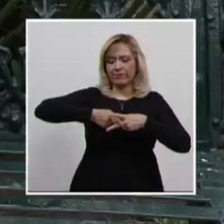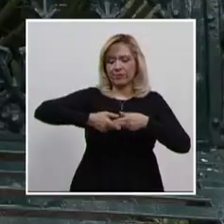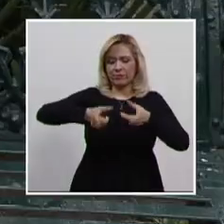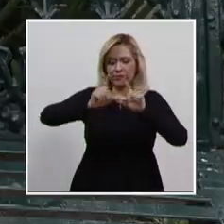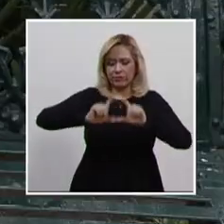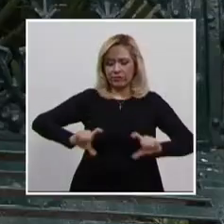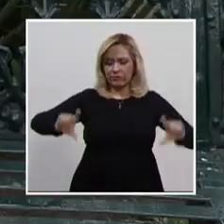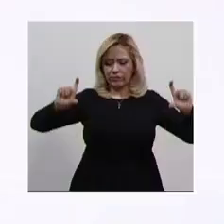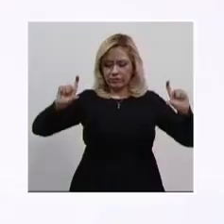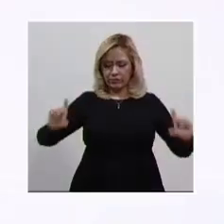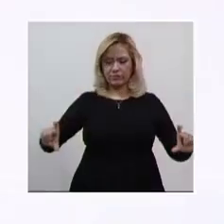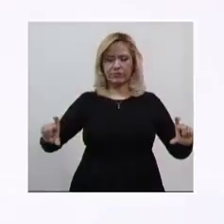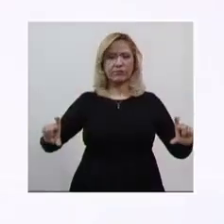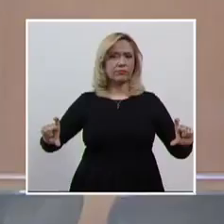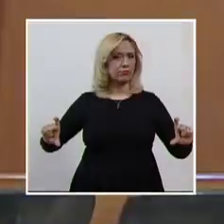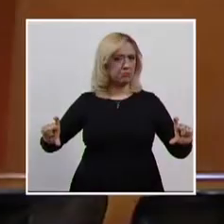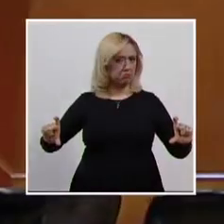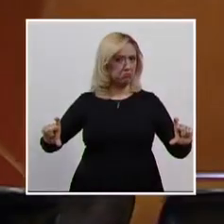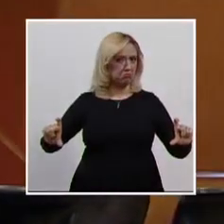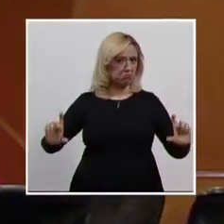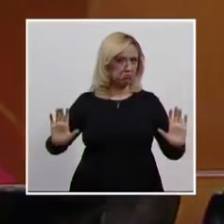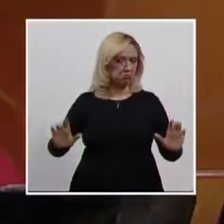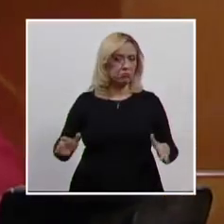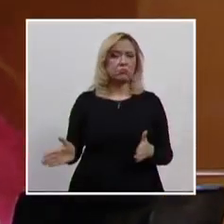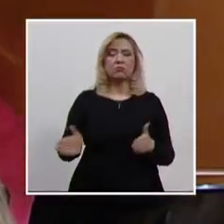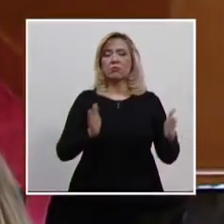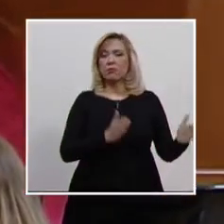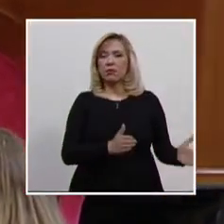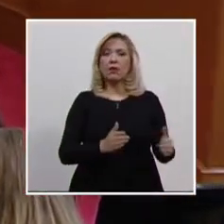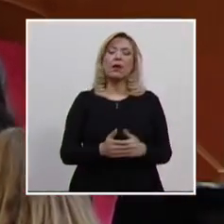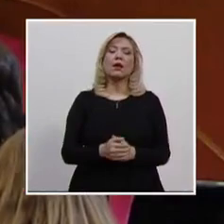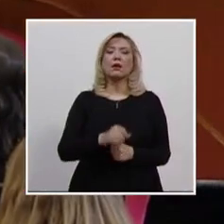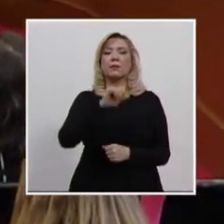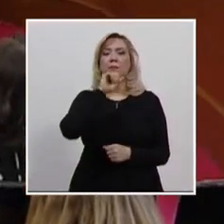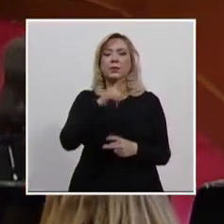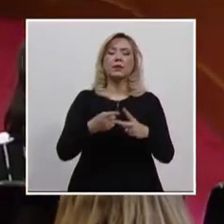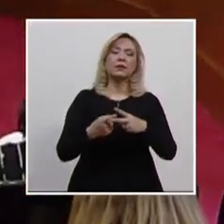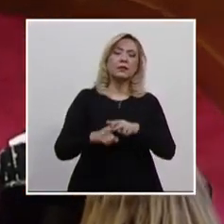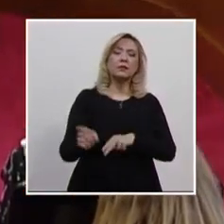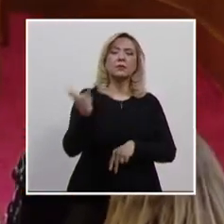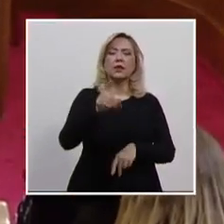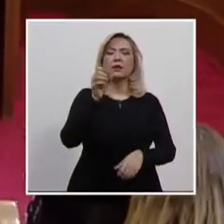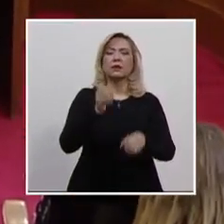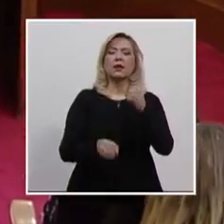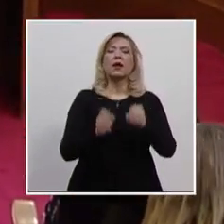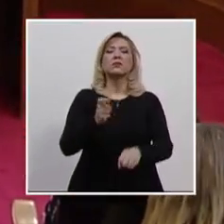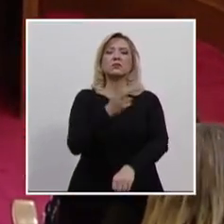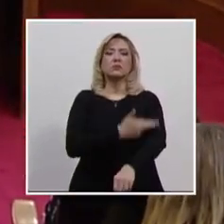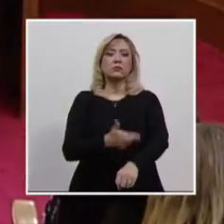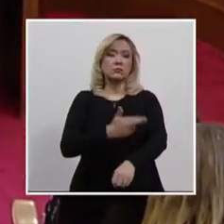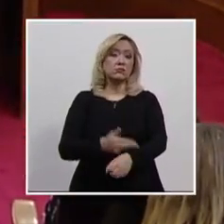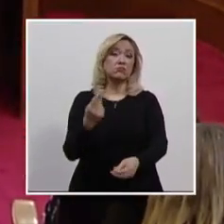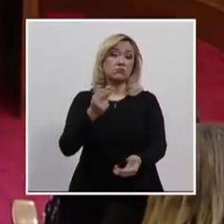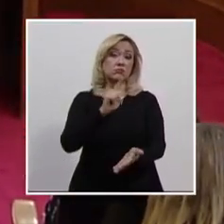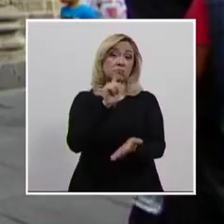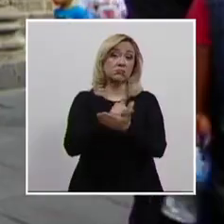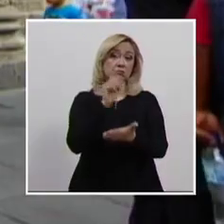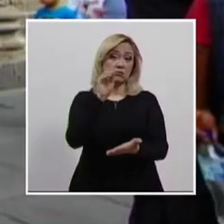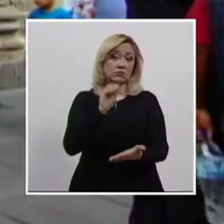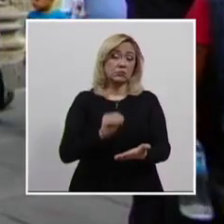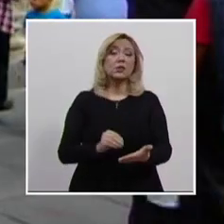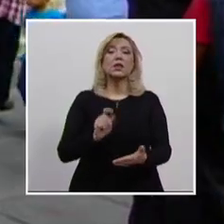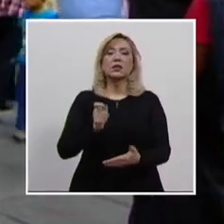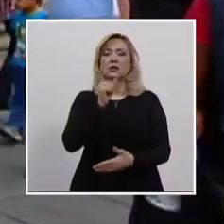manera proporcional. En otro asunto, la Sala ordenó iniciar de manera prioritaria el proceso legislativo para crear una